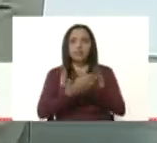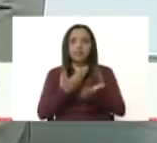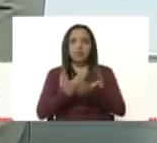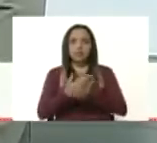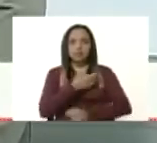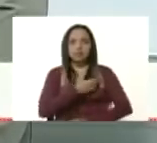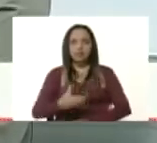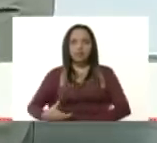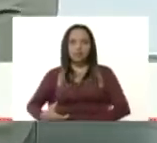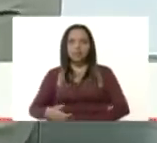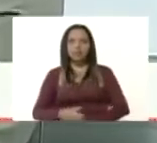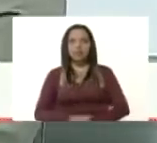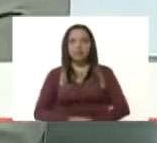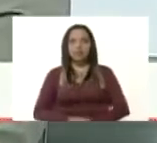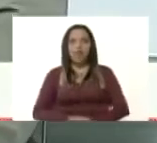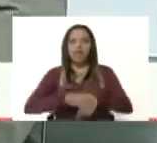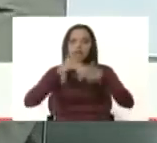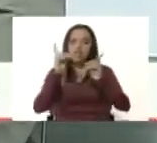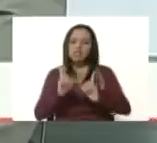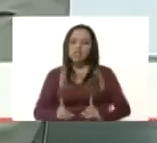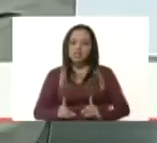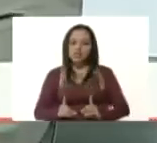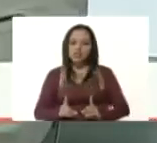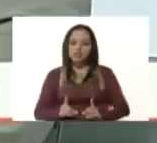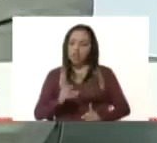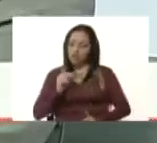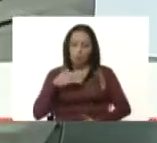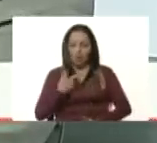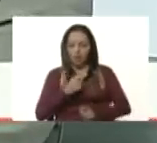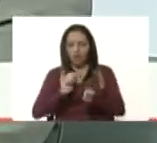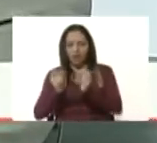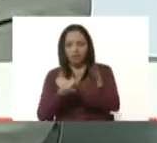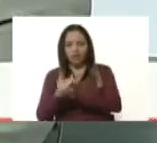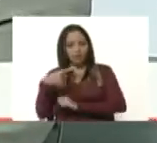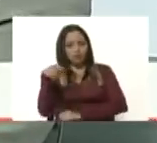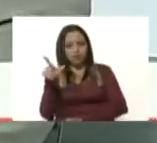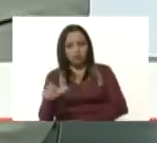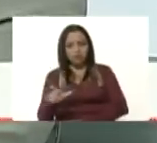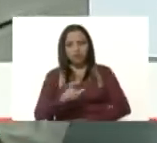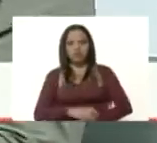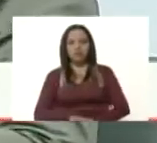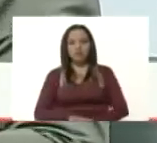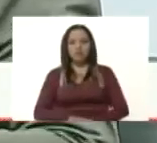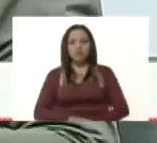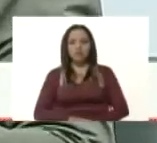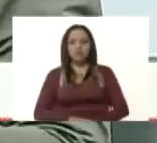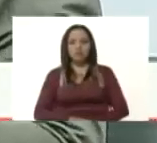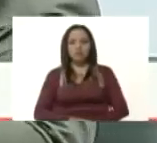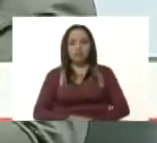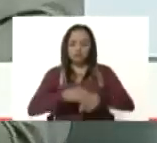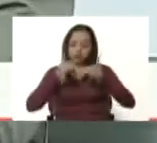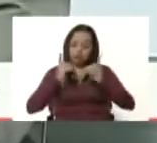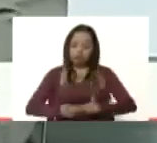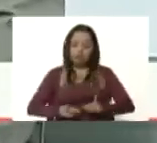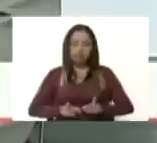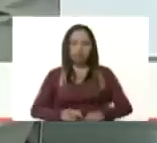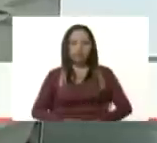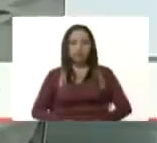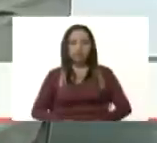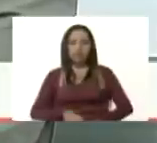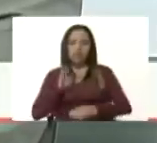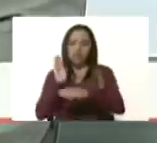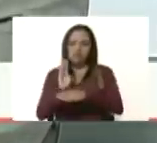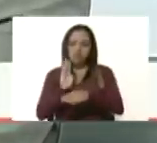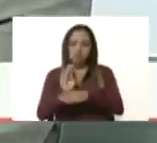presidente, su decisión irrevocable para definir, en este caso, la